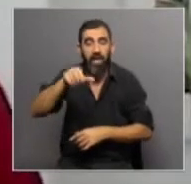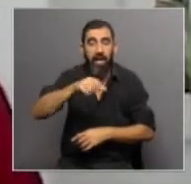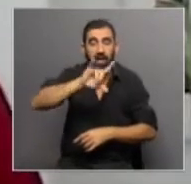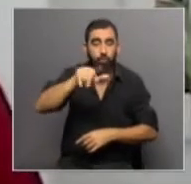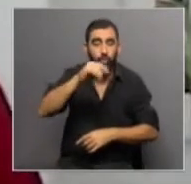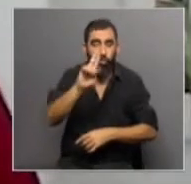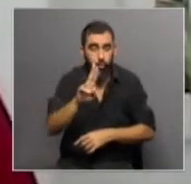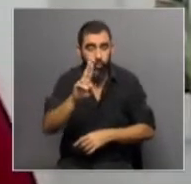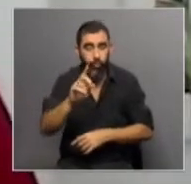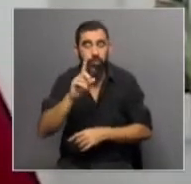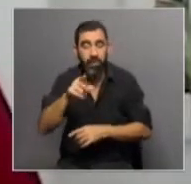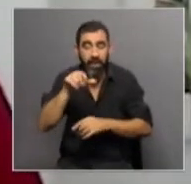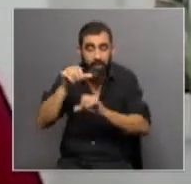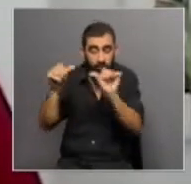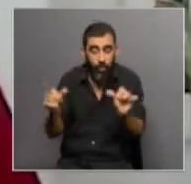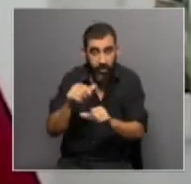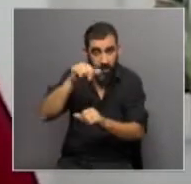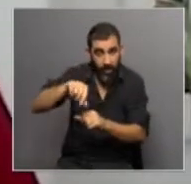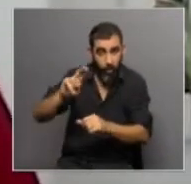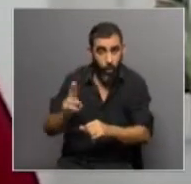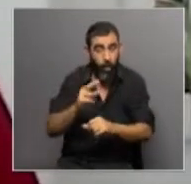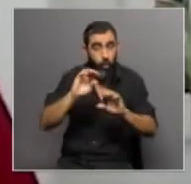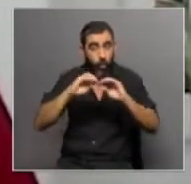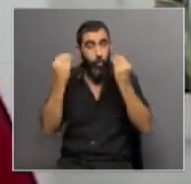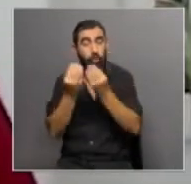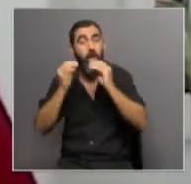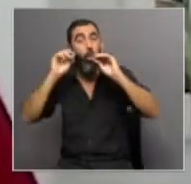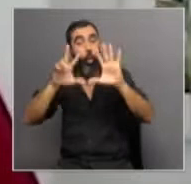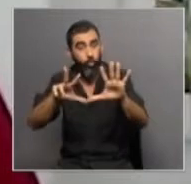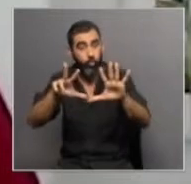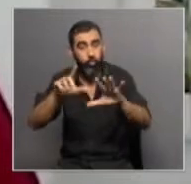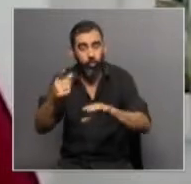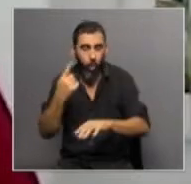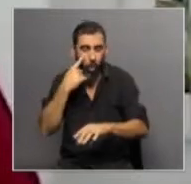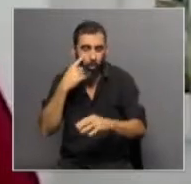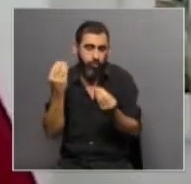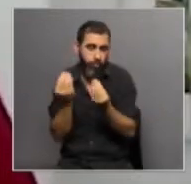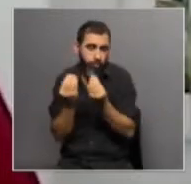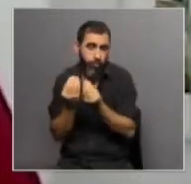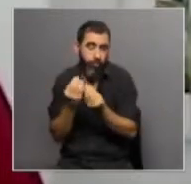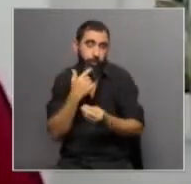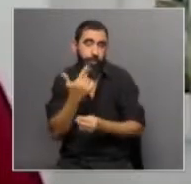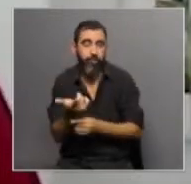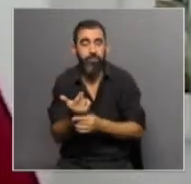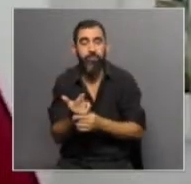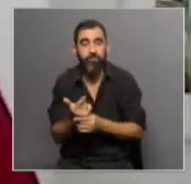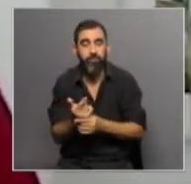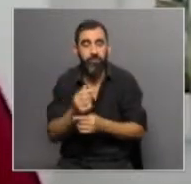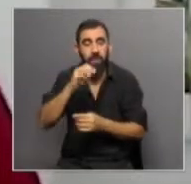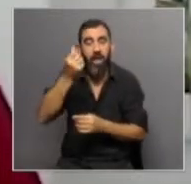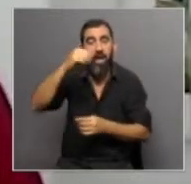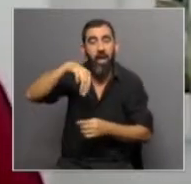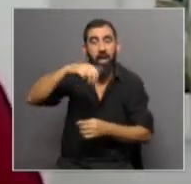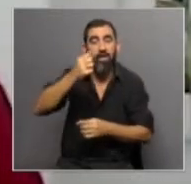pistachos. Las anacardiáceas en el país son 8, entre ellas las muy conocidas, que son como por ejemplo la